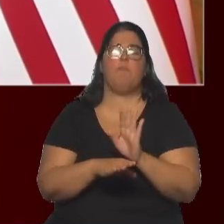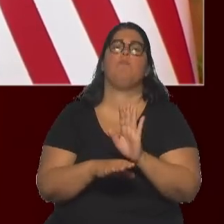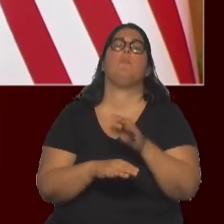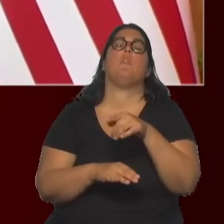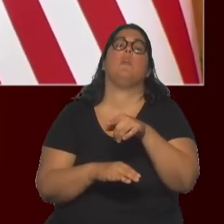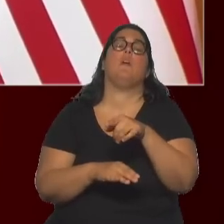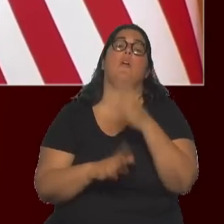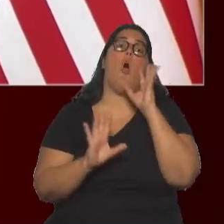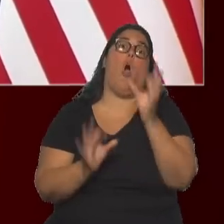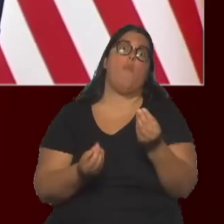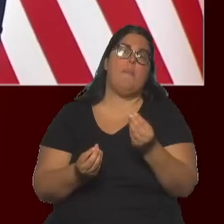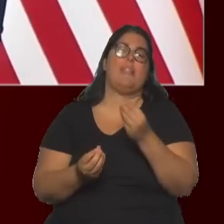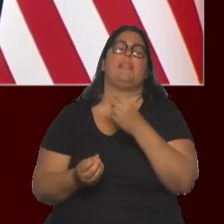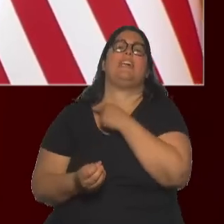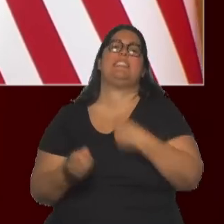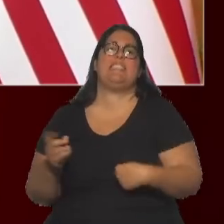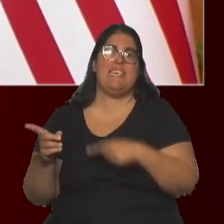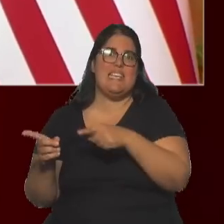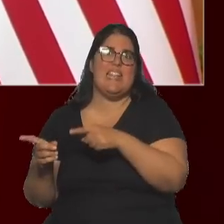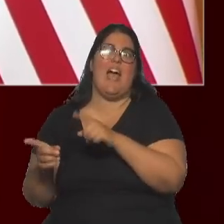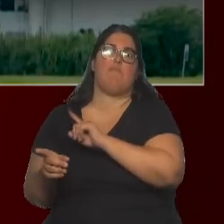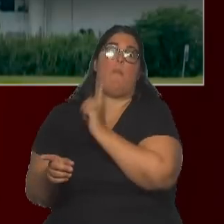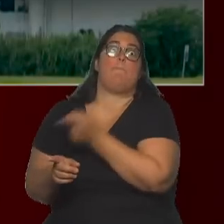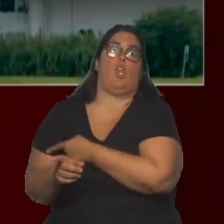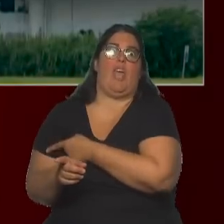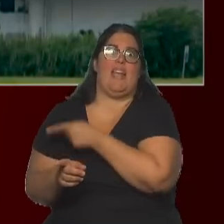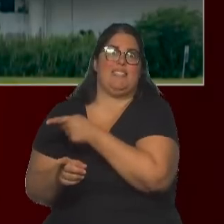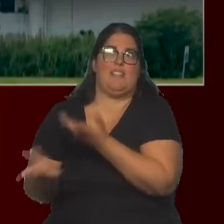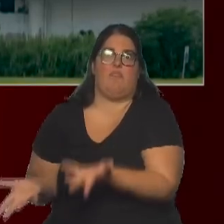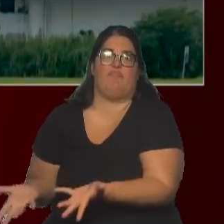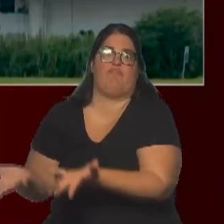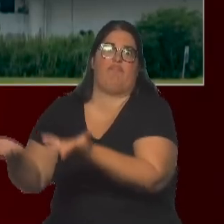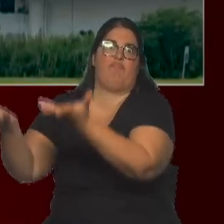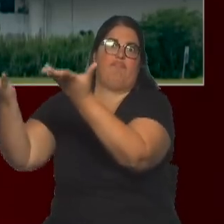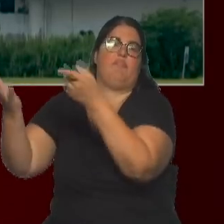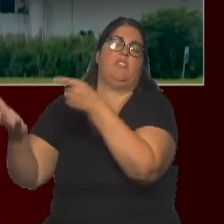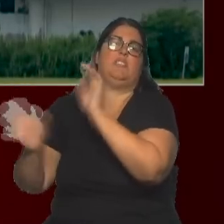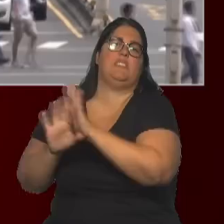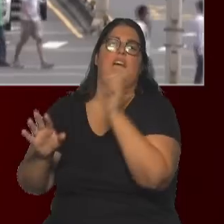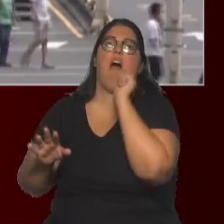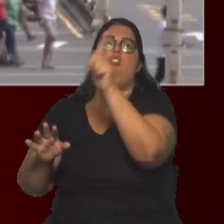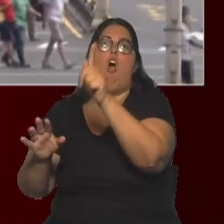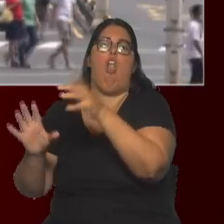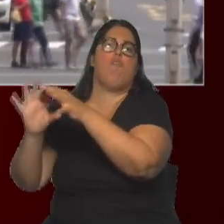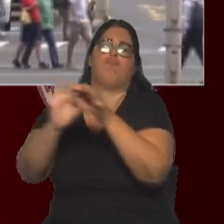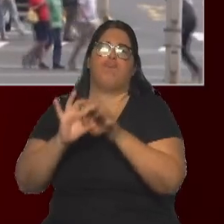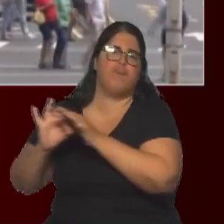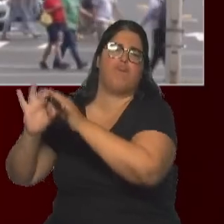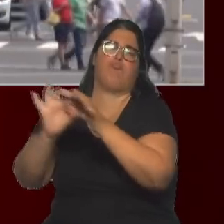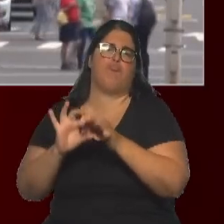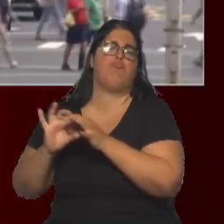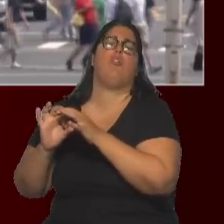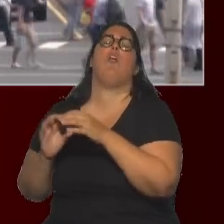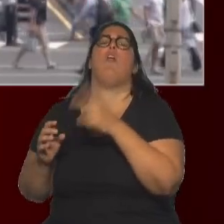la República Popular China, como potencia en ascenso, que ha logrado la unificación con